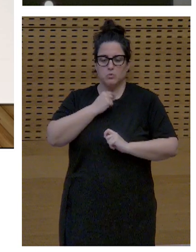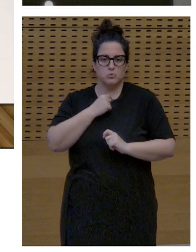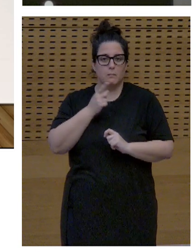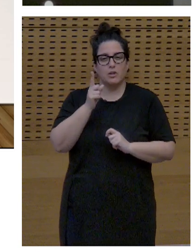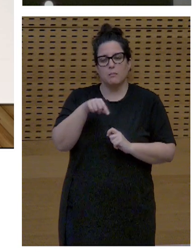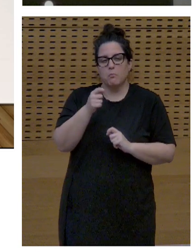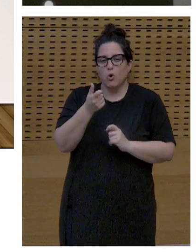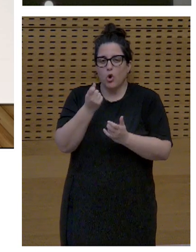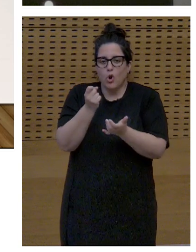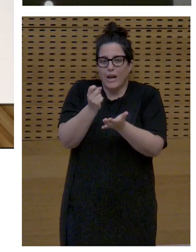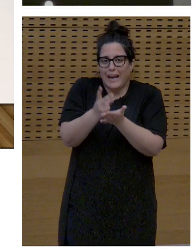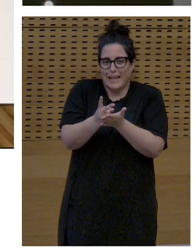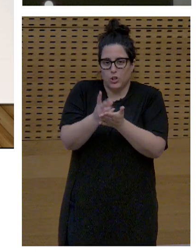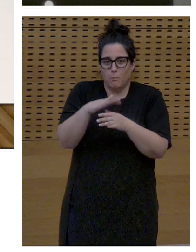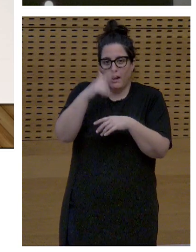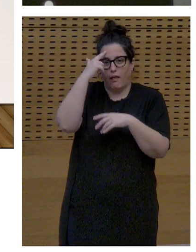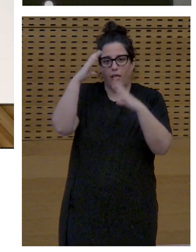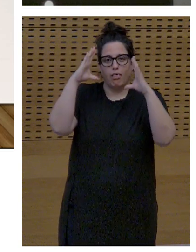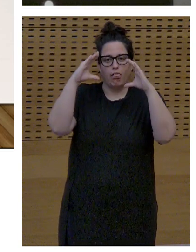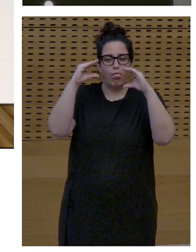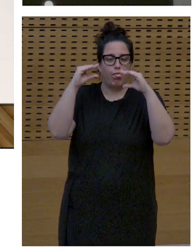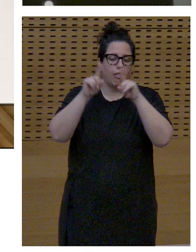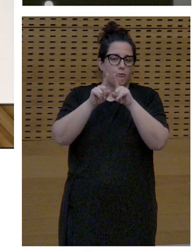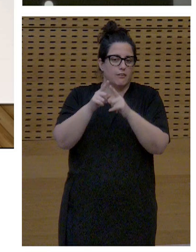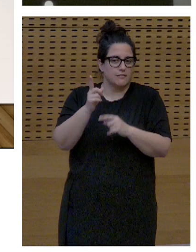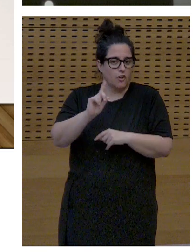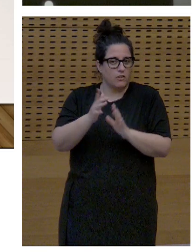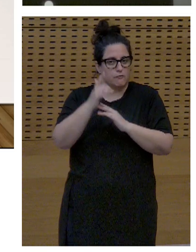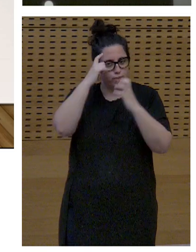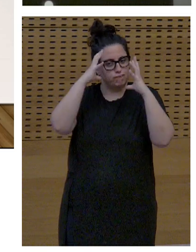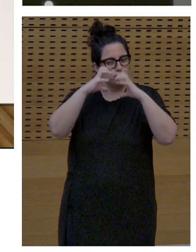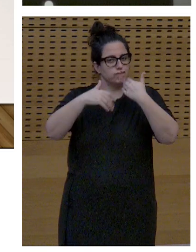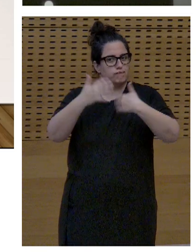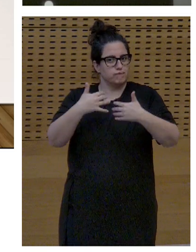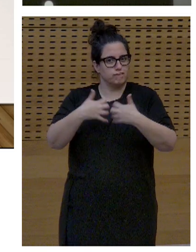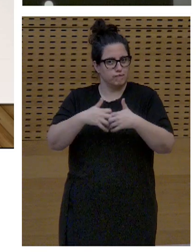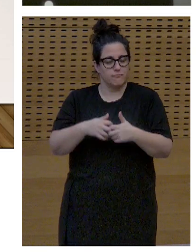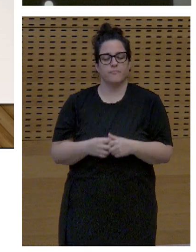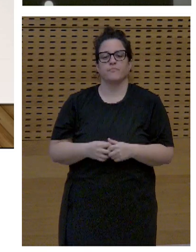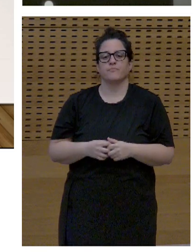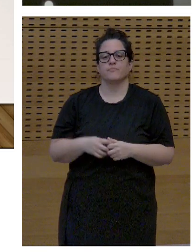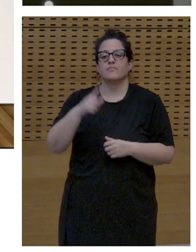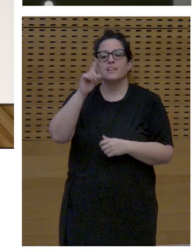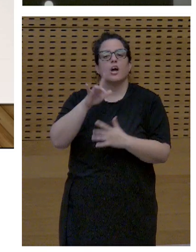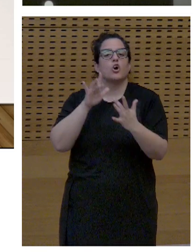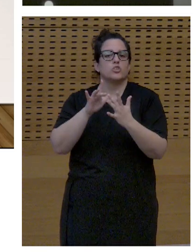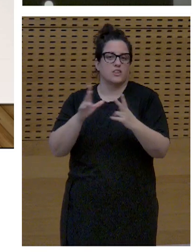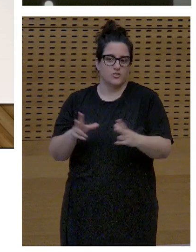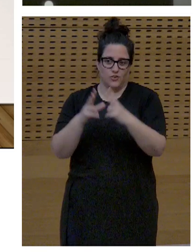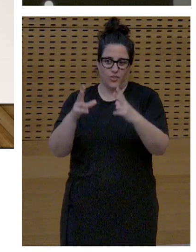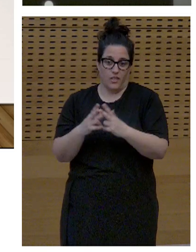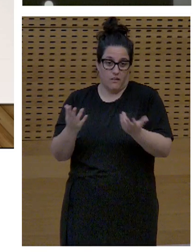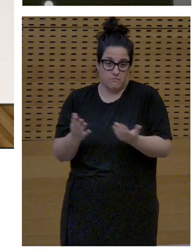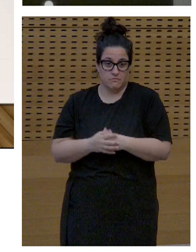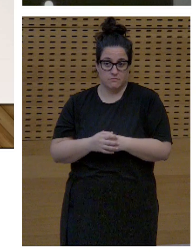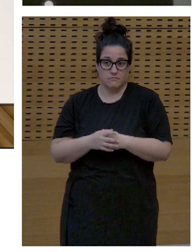reto para que el cerebro no se quede dormido. La actividad social. Bueno, esto que os lo voy a contar a vosotros